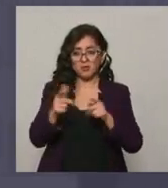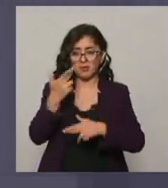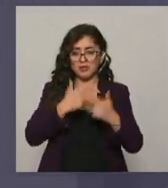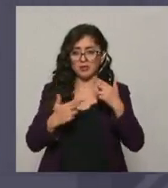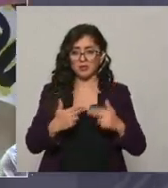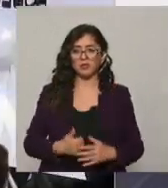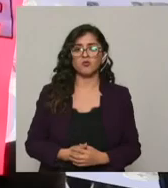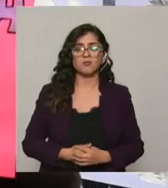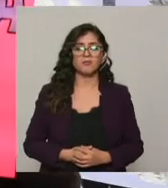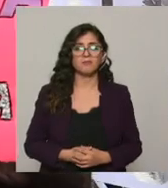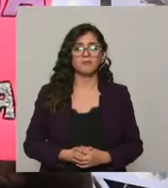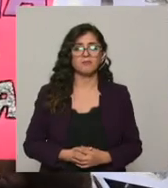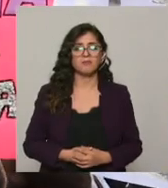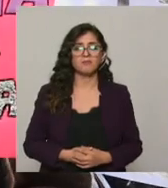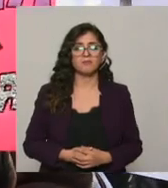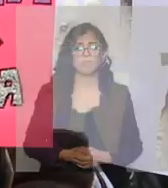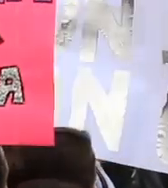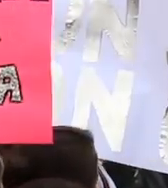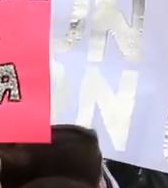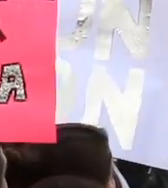volvemos.